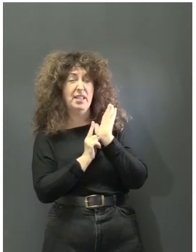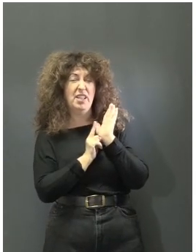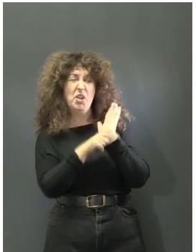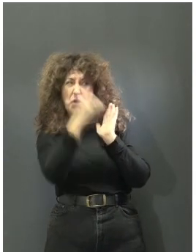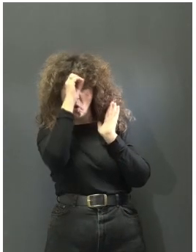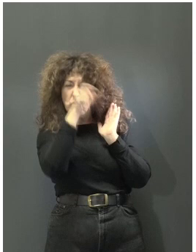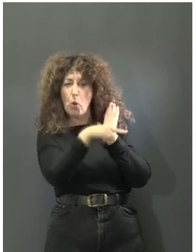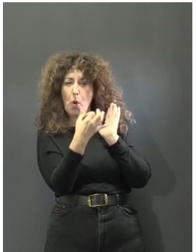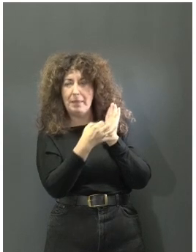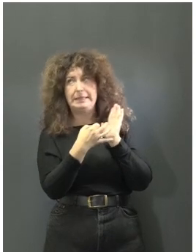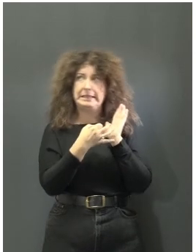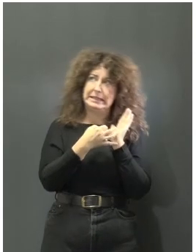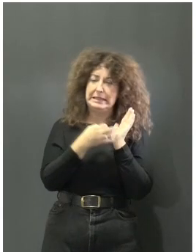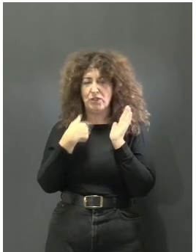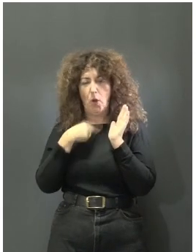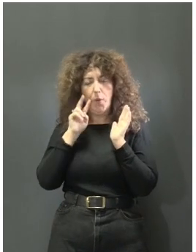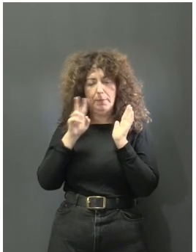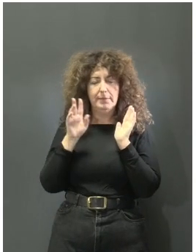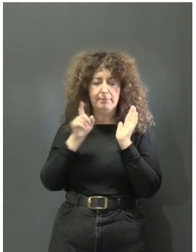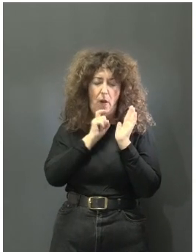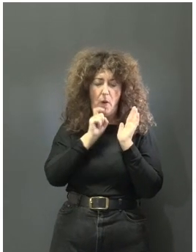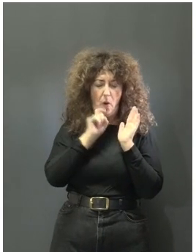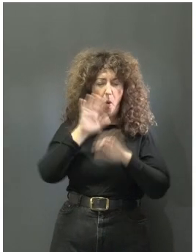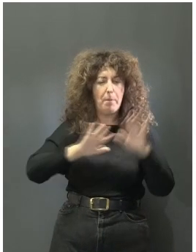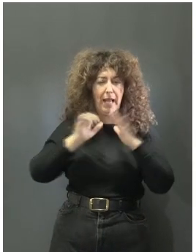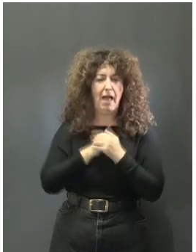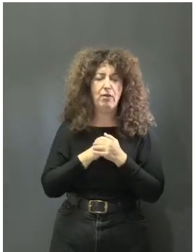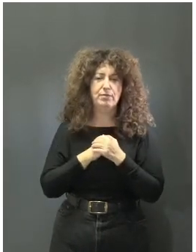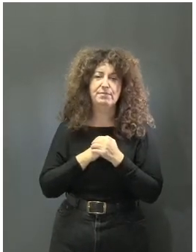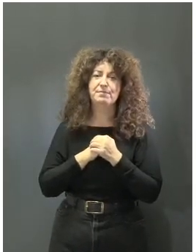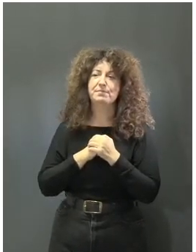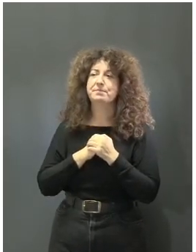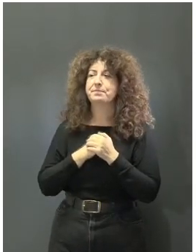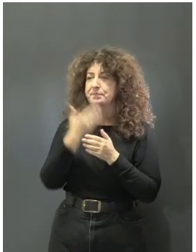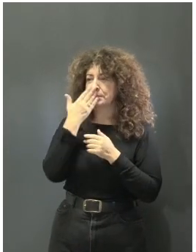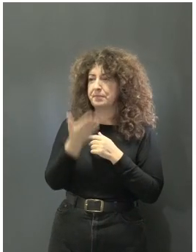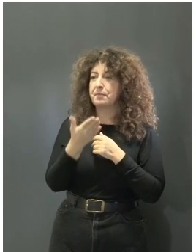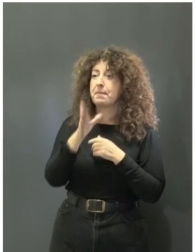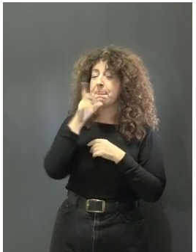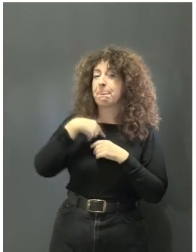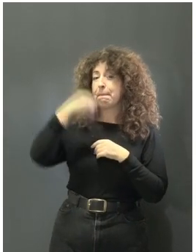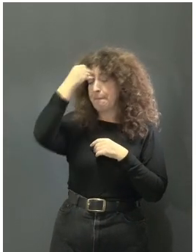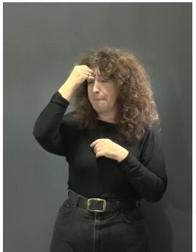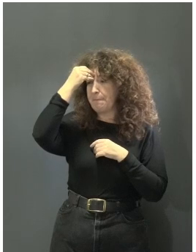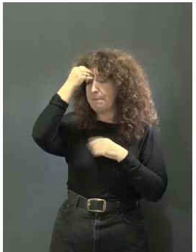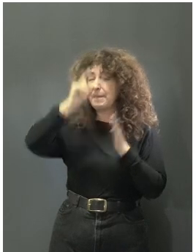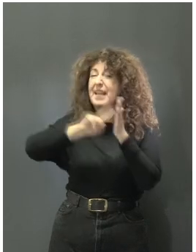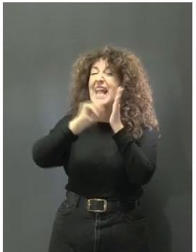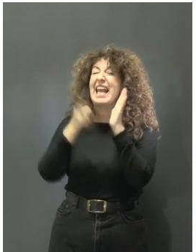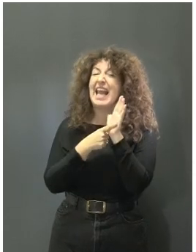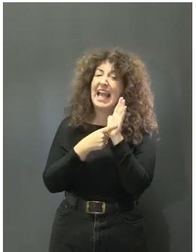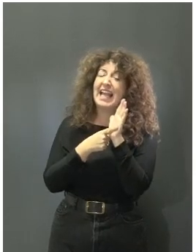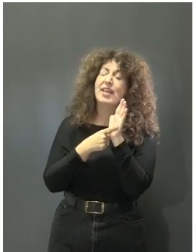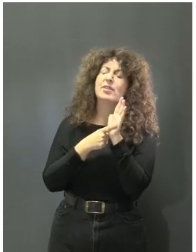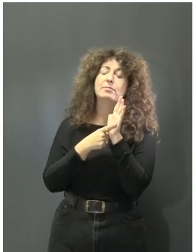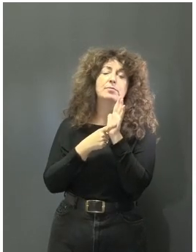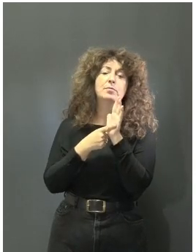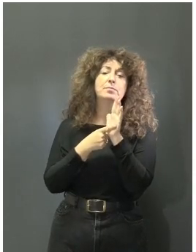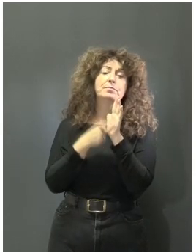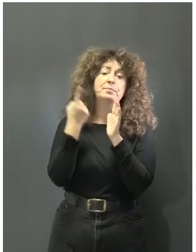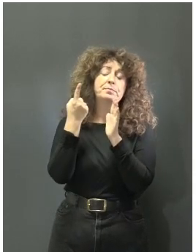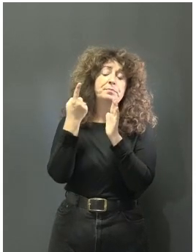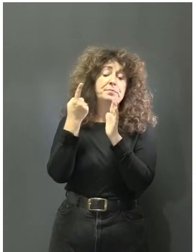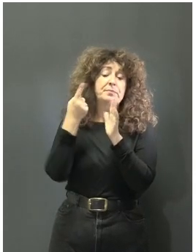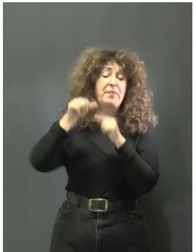lo veo complicado, la verdad, porque yo creo que la ley es un punto de inflexión y